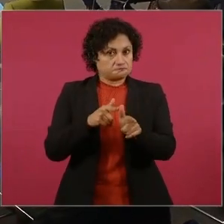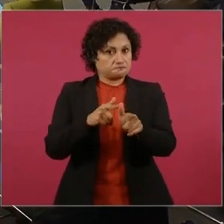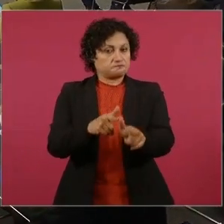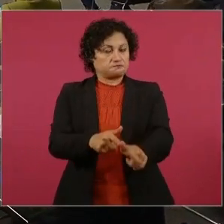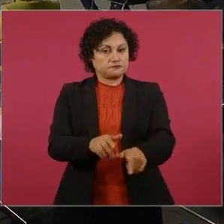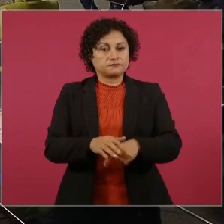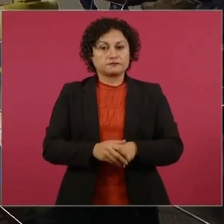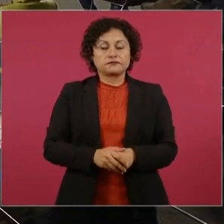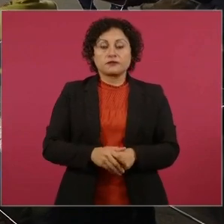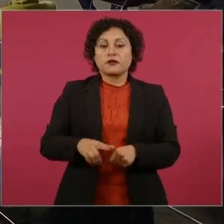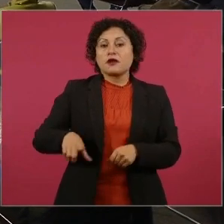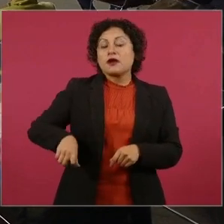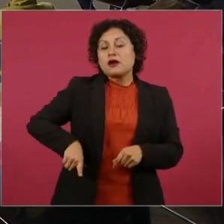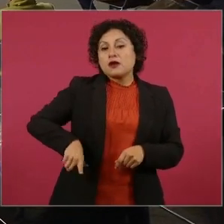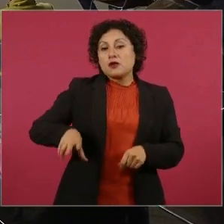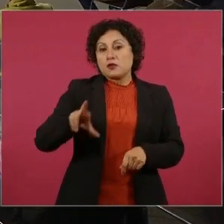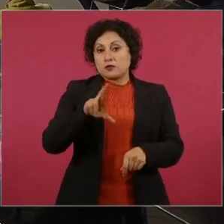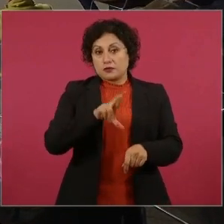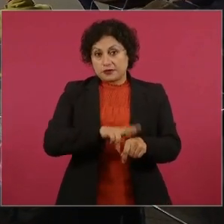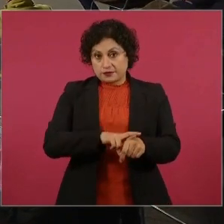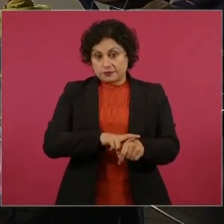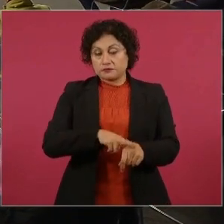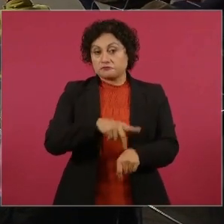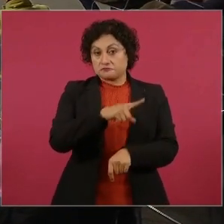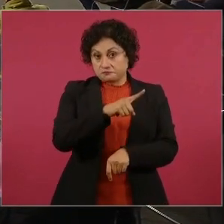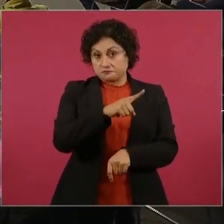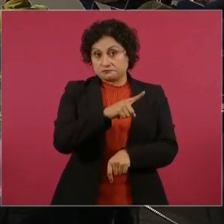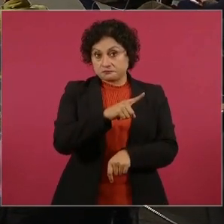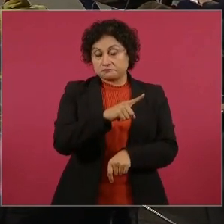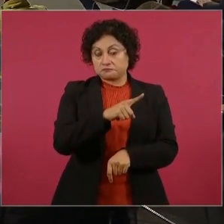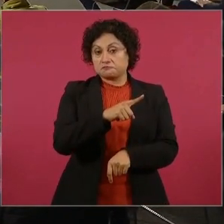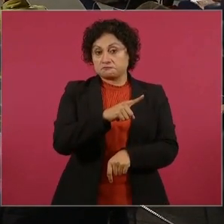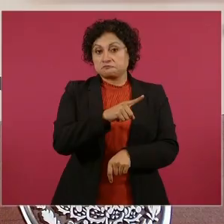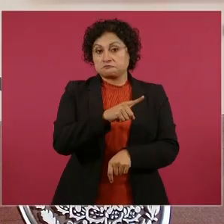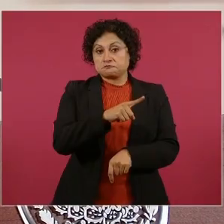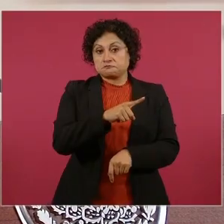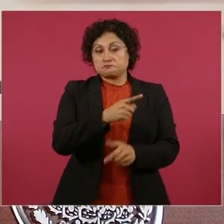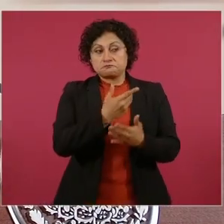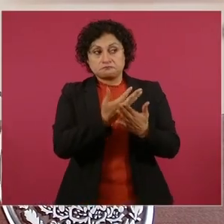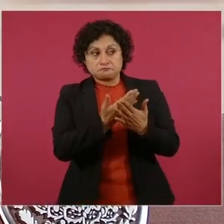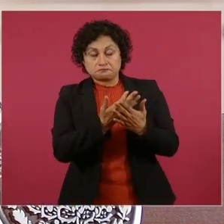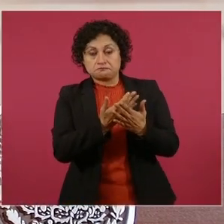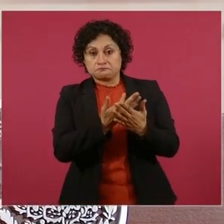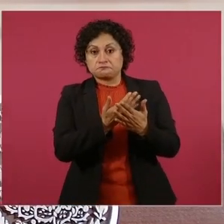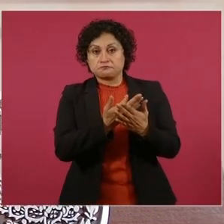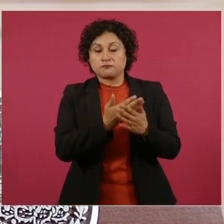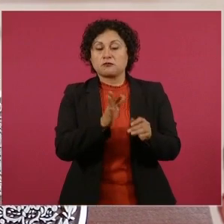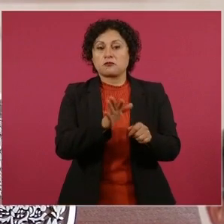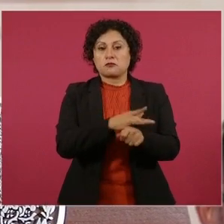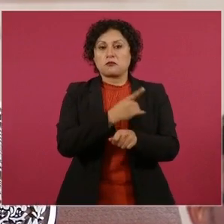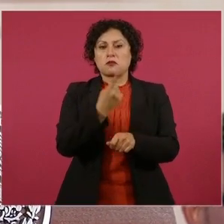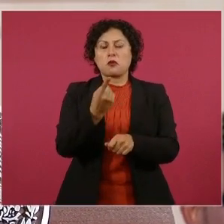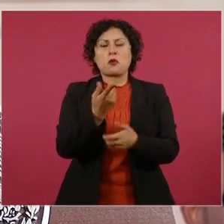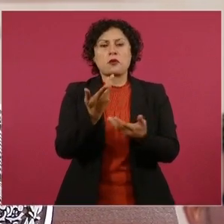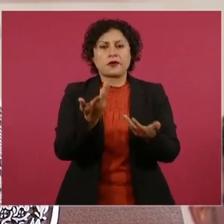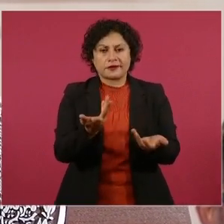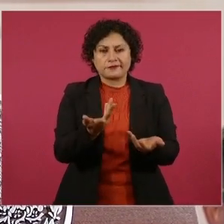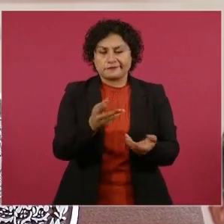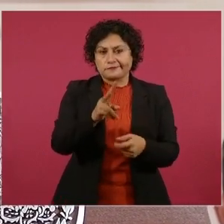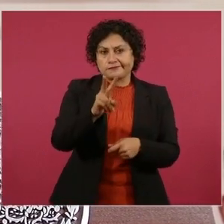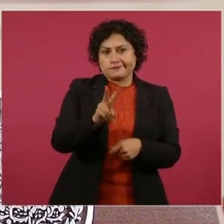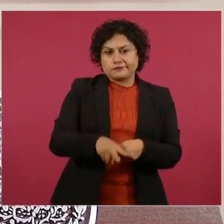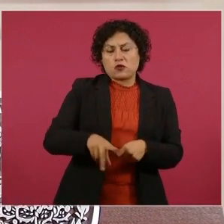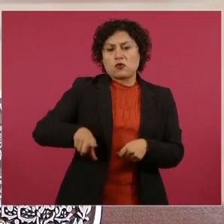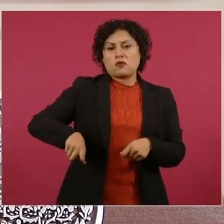gobernador está pendiente porque asisten los gobernadores y gobernadoras